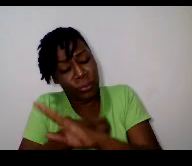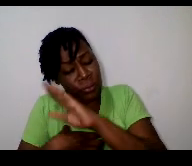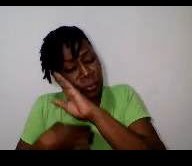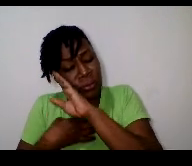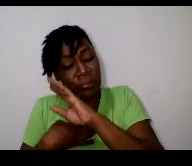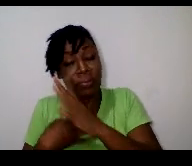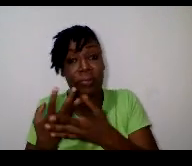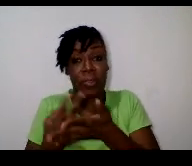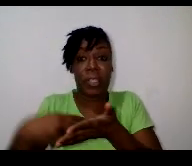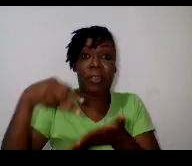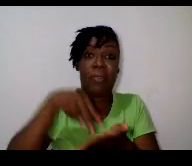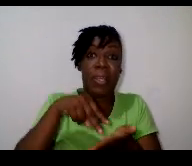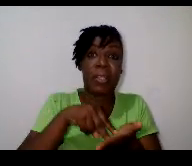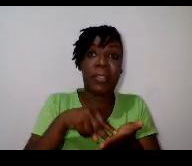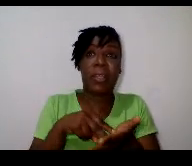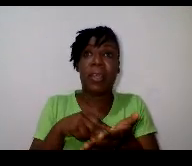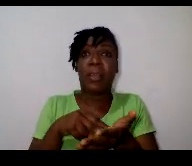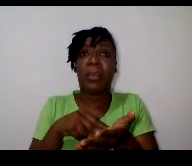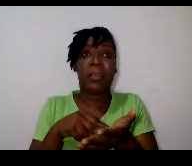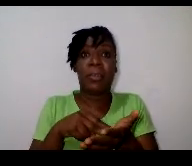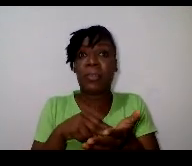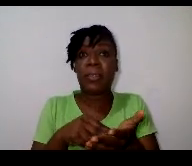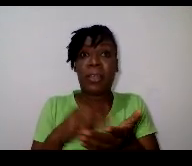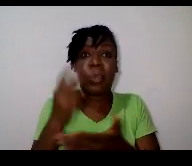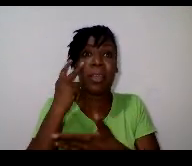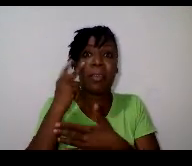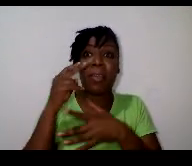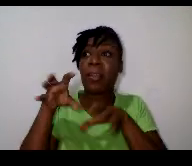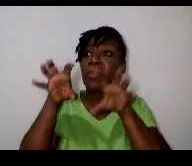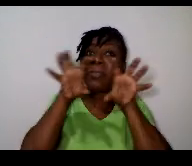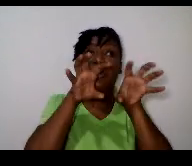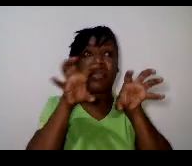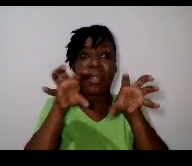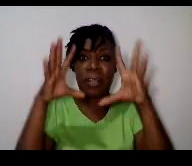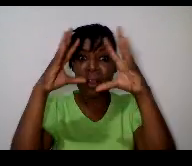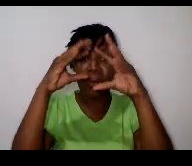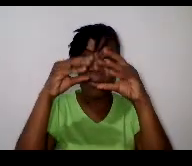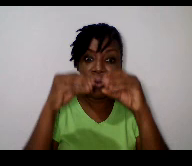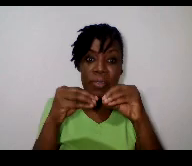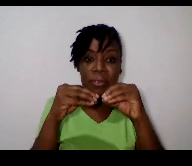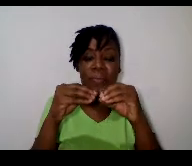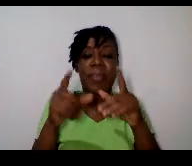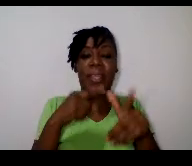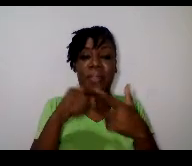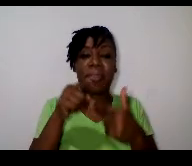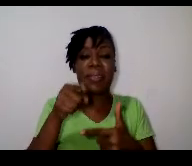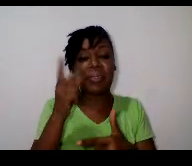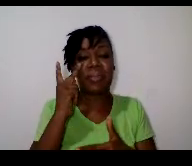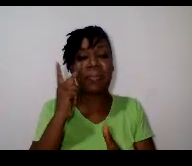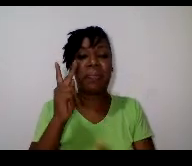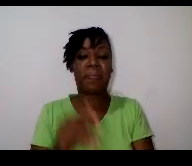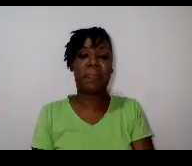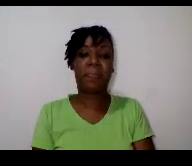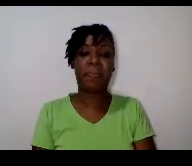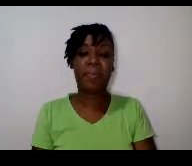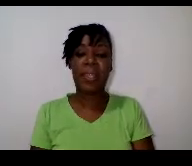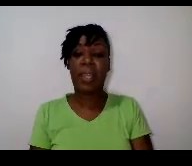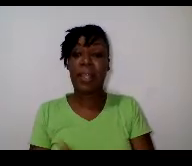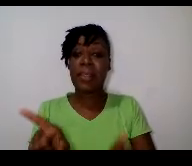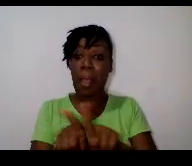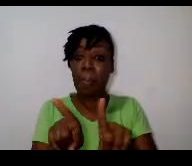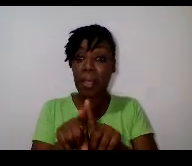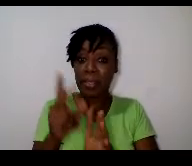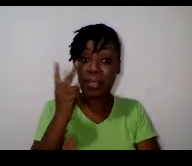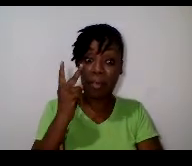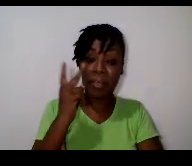con pesadillas y están en las edades en las que vienen los terrores nocturnos, eso lo tienen. Y por otro lado, lo que se ha visto también es que